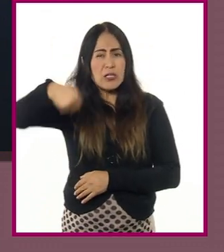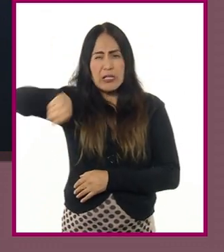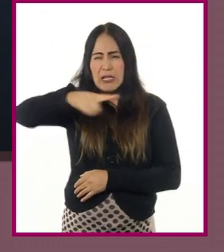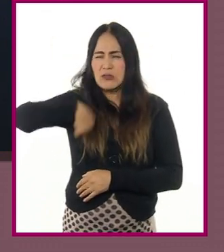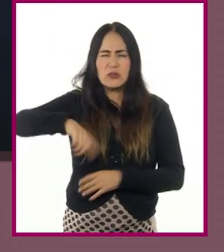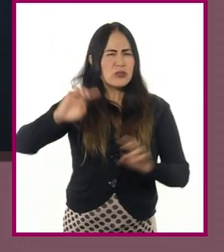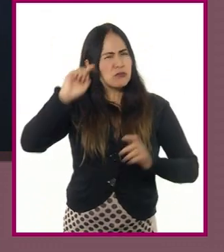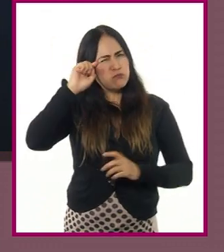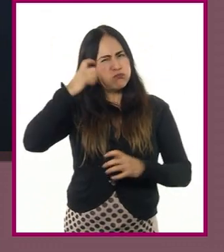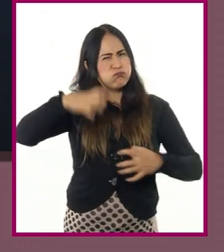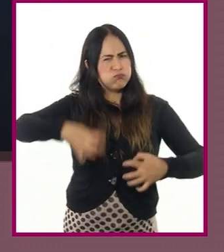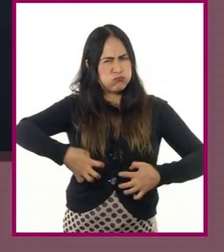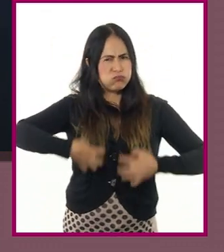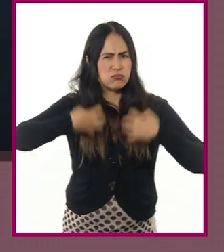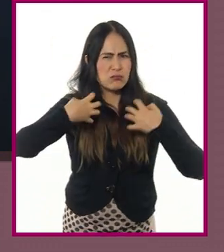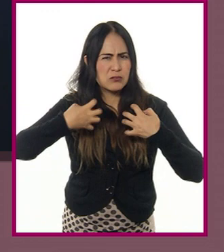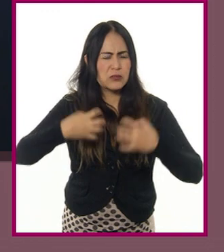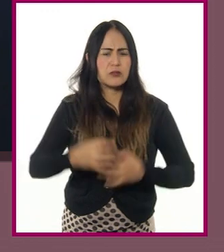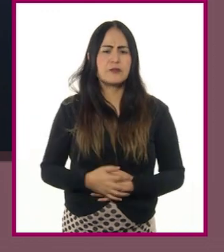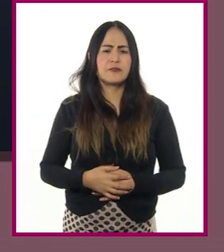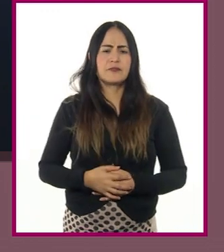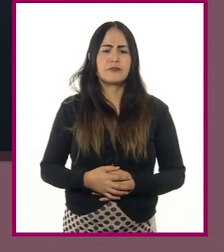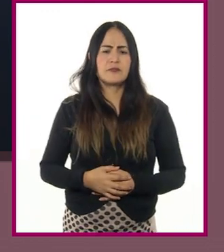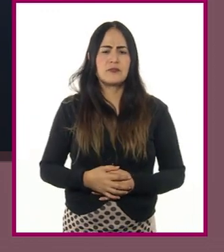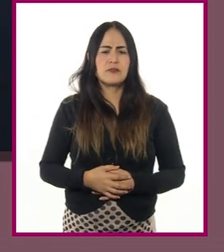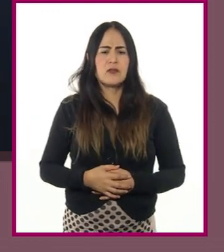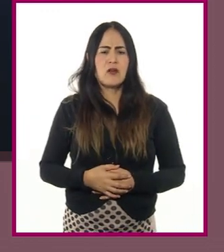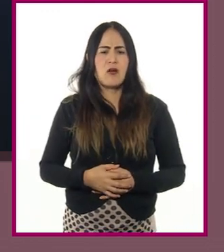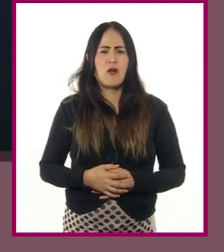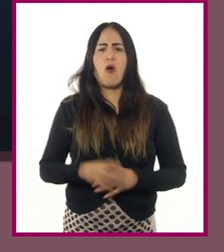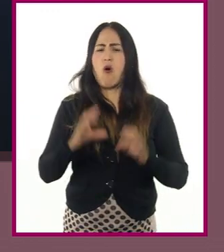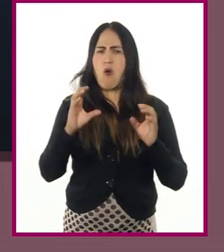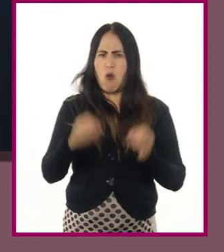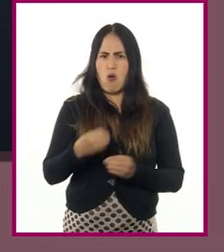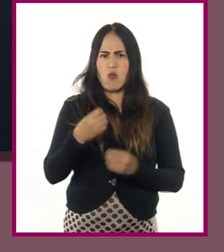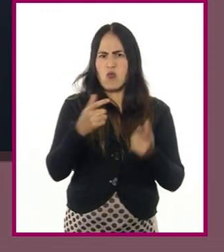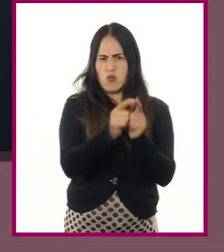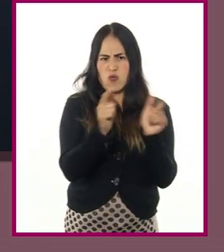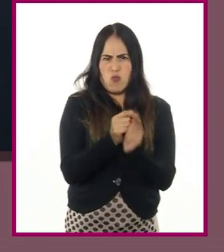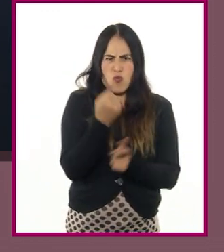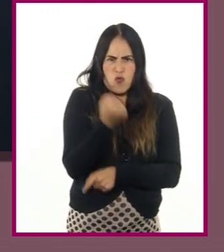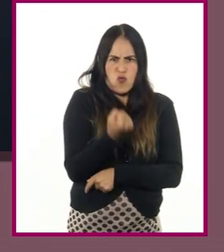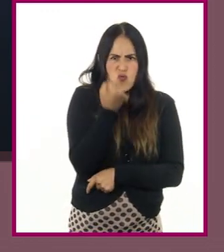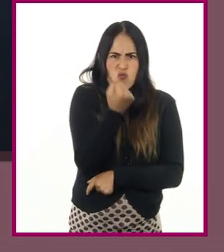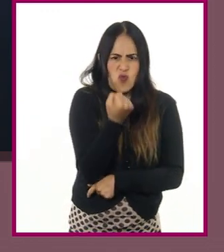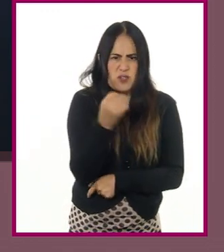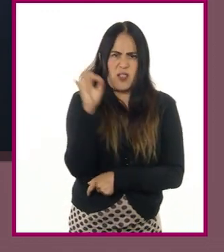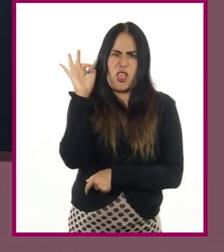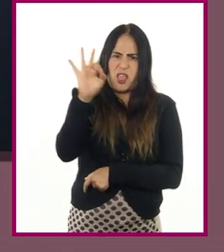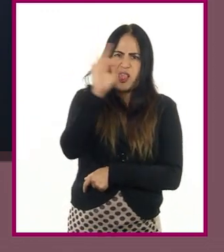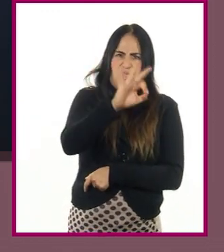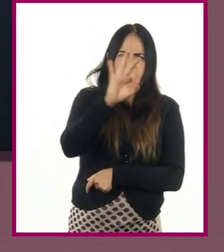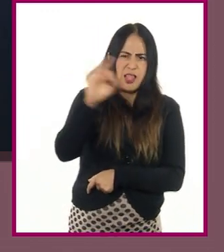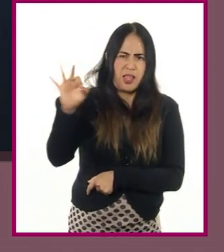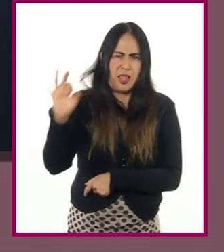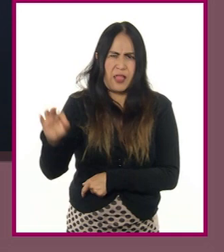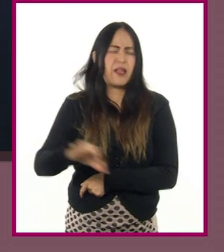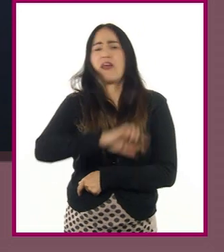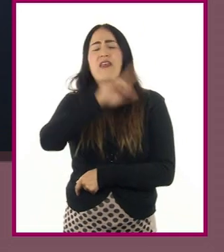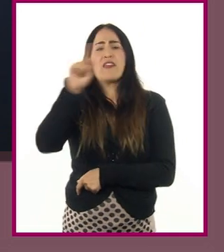enojados, o bien fueron objeto de una labor de agitación de los más radicales, que se desgaja la